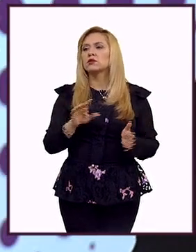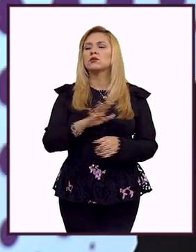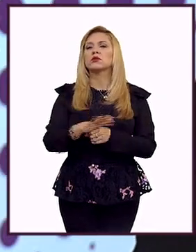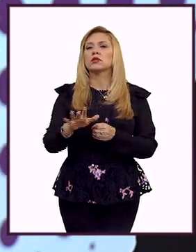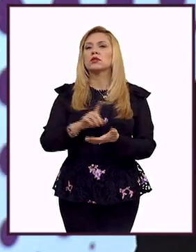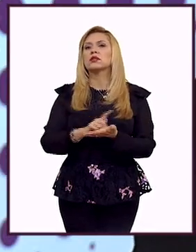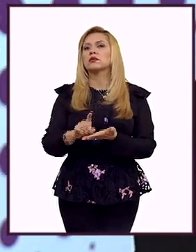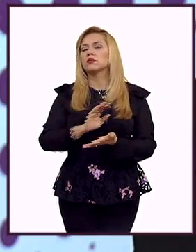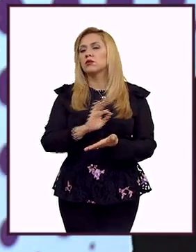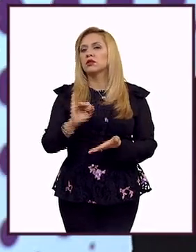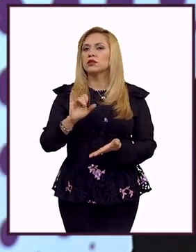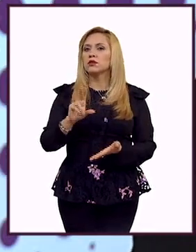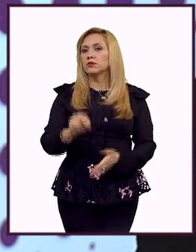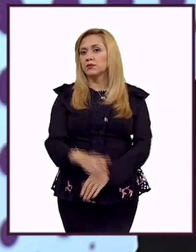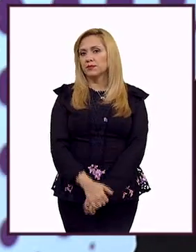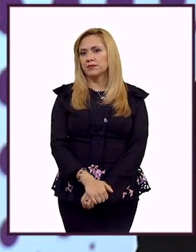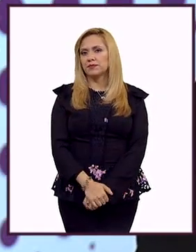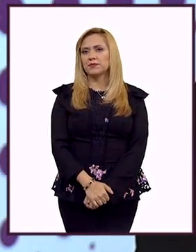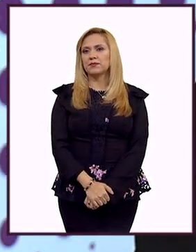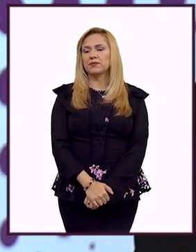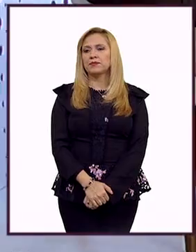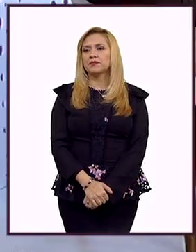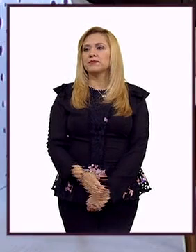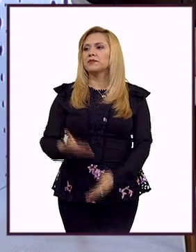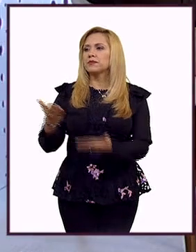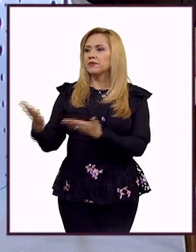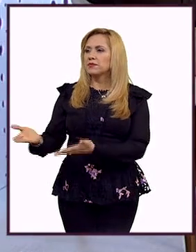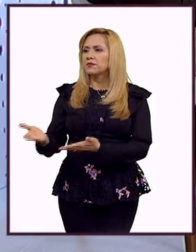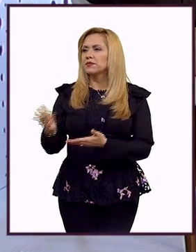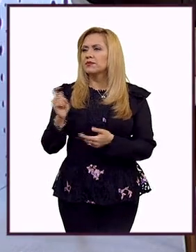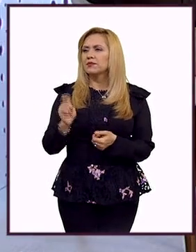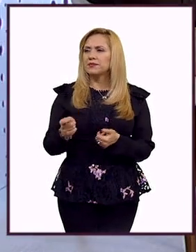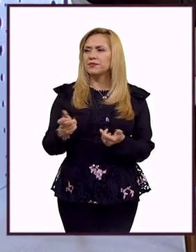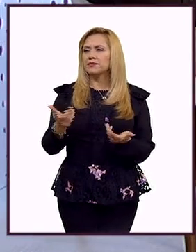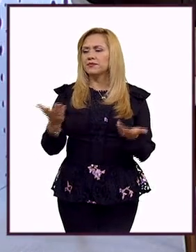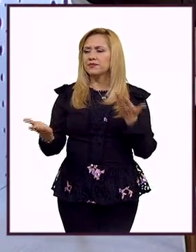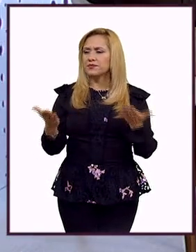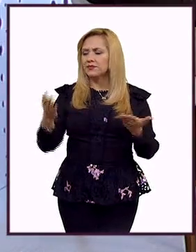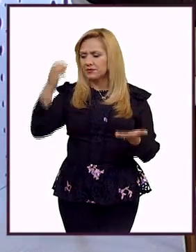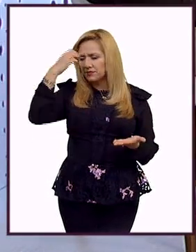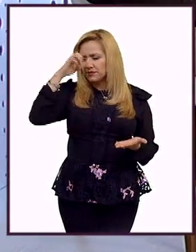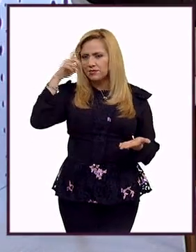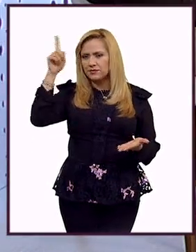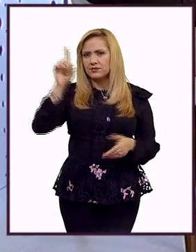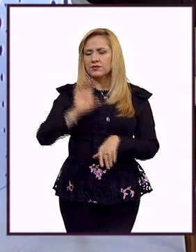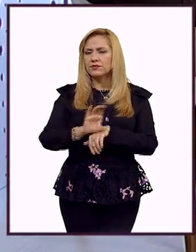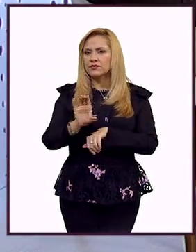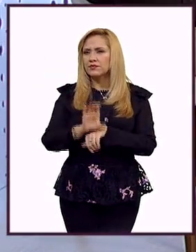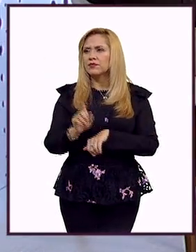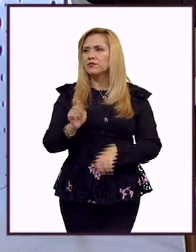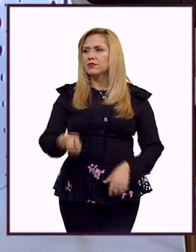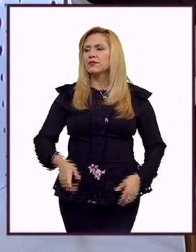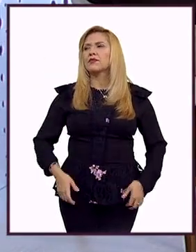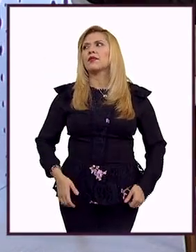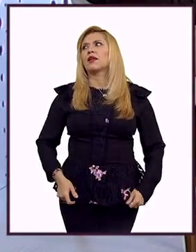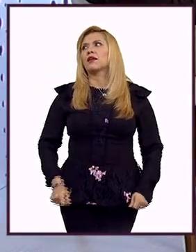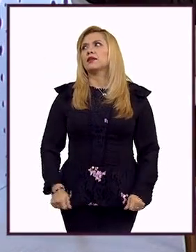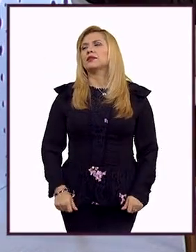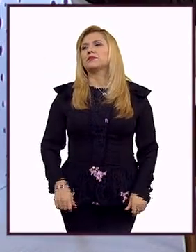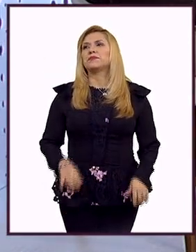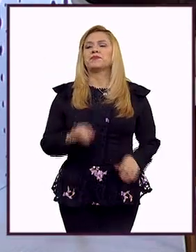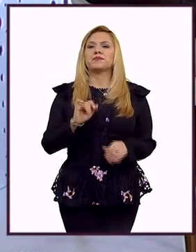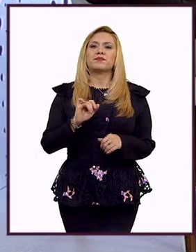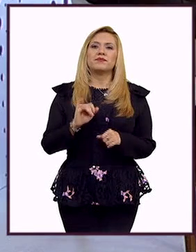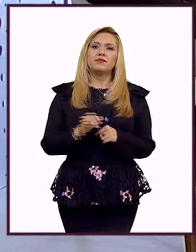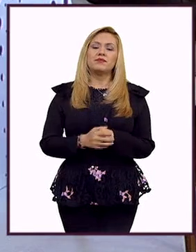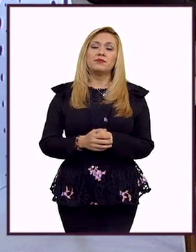debe salvaguardar, ¿no? Ahora, ¿quieres dar una perspectiva comparada tal vez desde la experiencia colombiana, ¿no? Que también tiene mucho sobre... Bueno, y específicamente